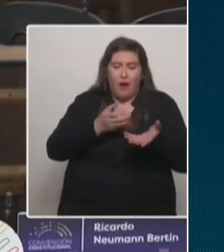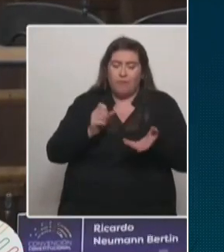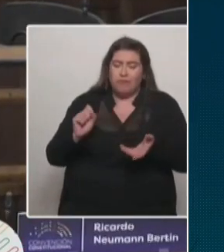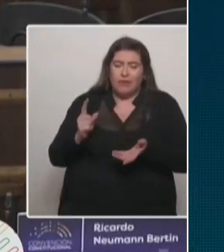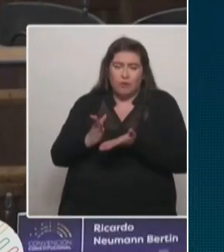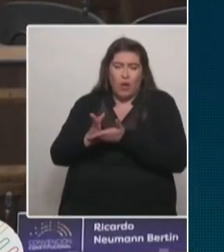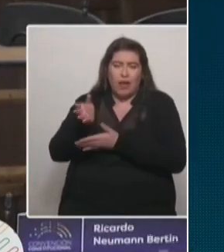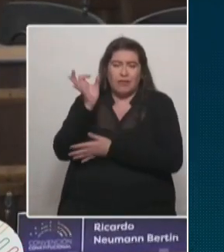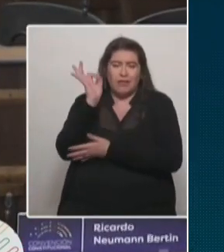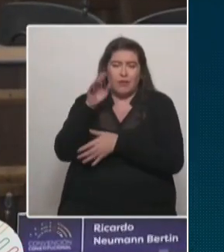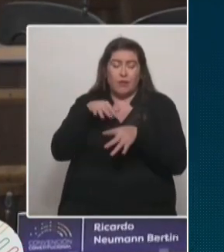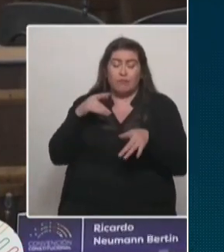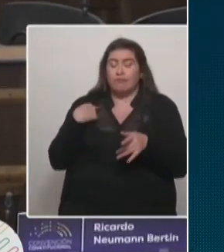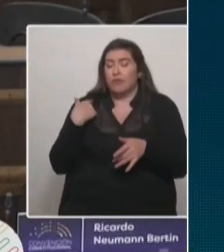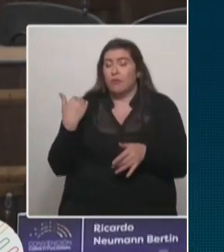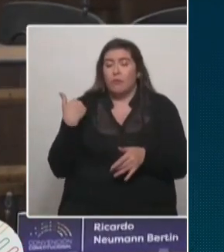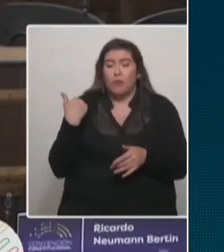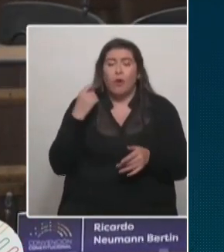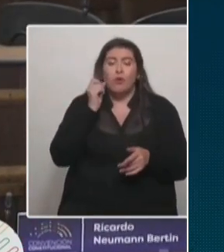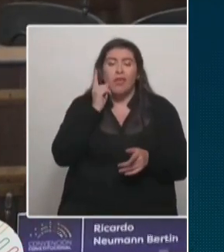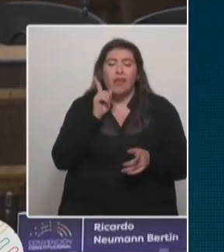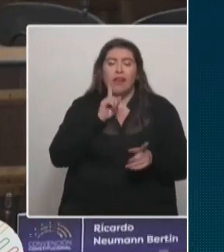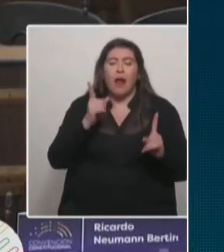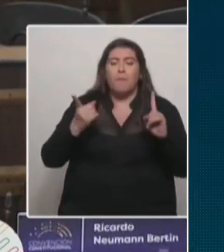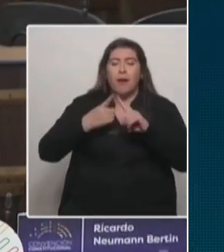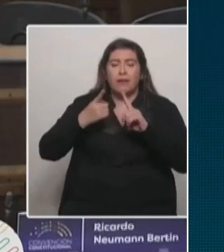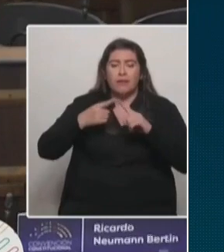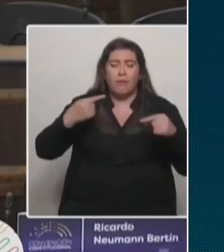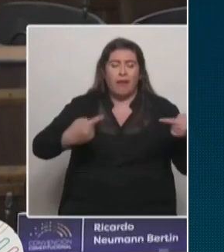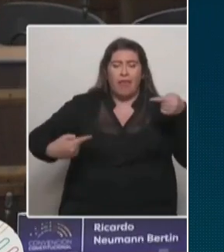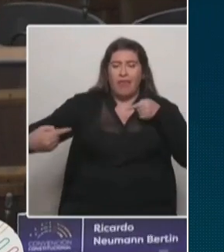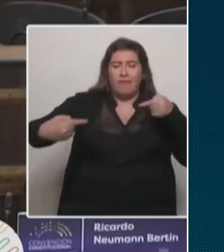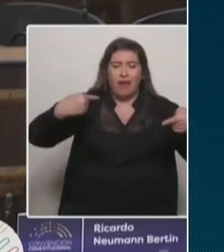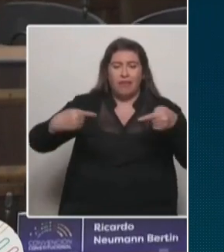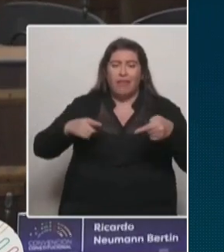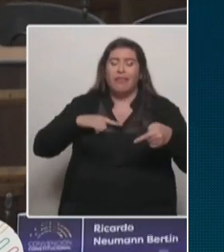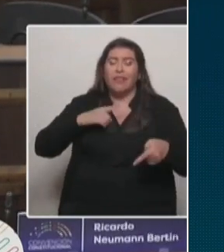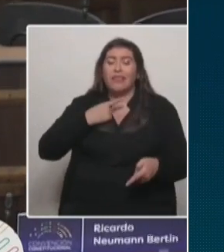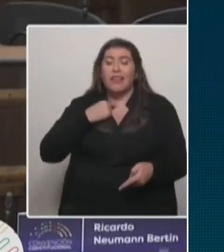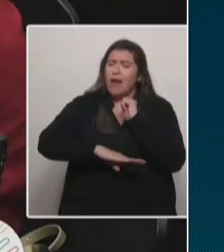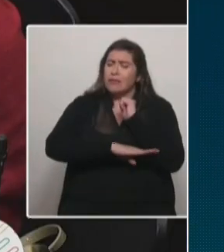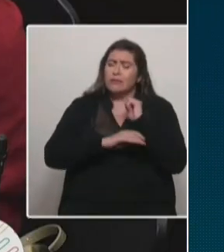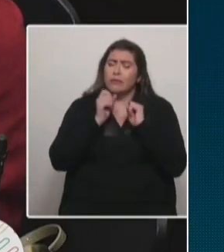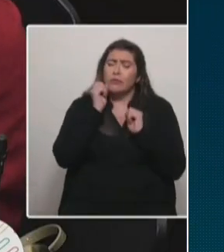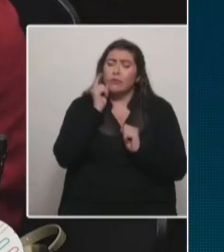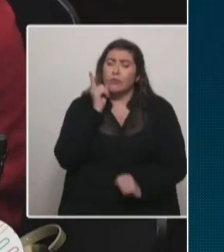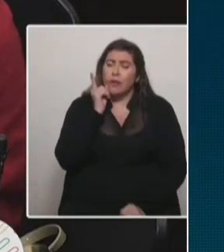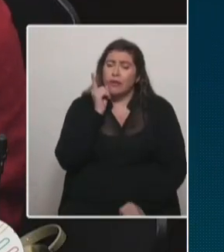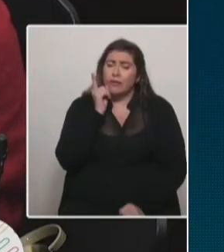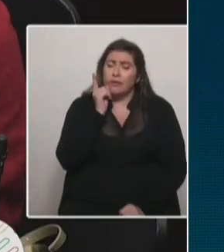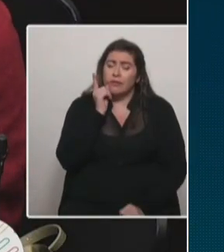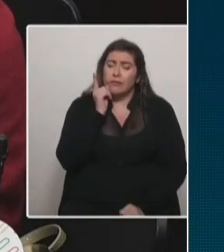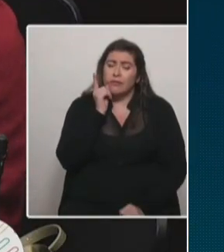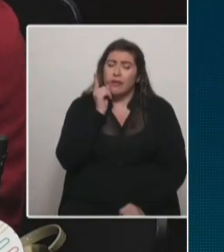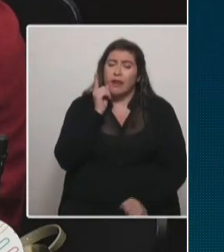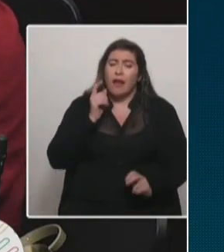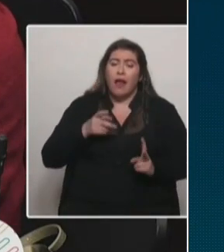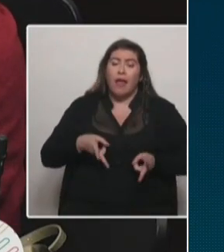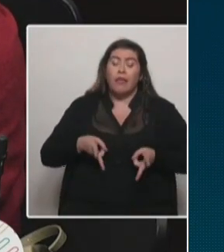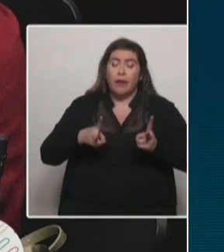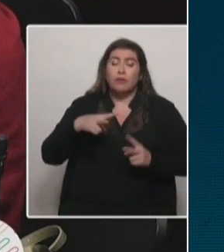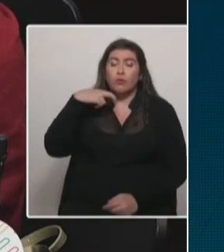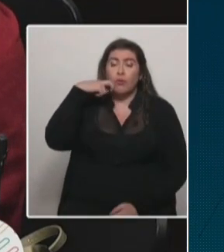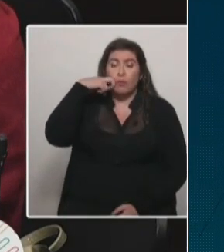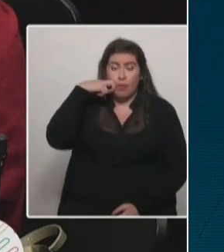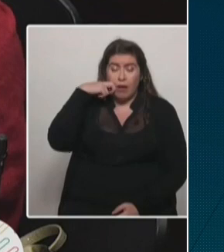reglas claras no es como yo no pueda apelar a decir oye tú estás pasando como cierta regla o te estás comportando fuera de norma no hay